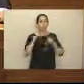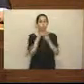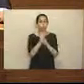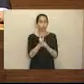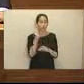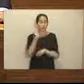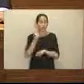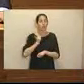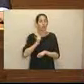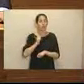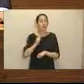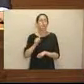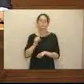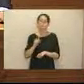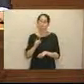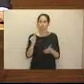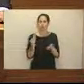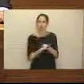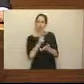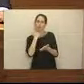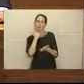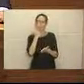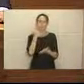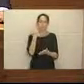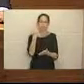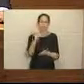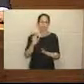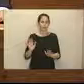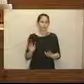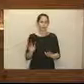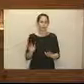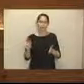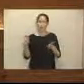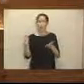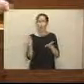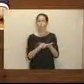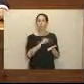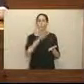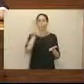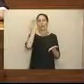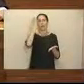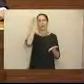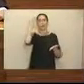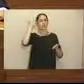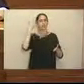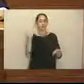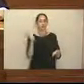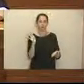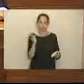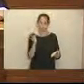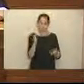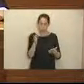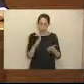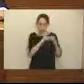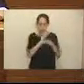ayer no va a necesitar ninguna firma simbólica, ninguna firma, en fin, que no lleve aparejada una